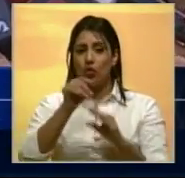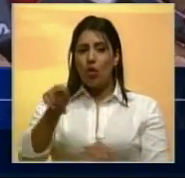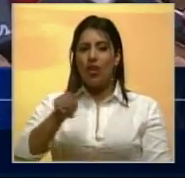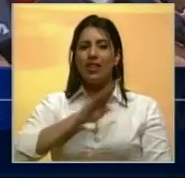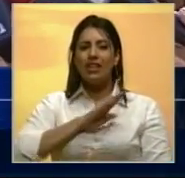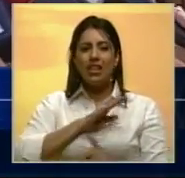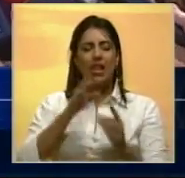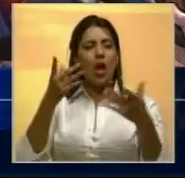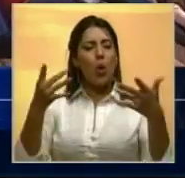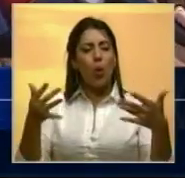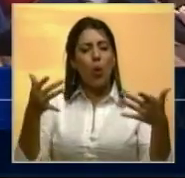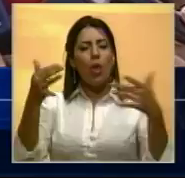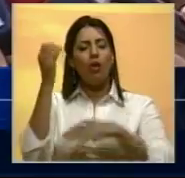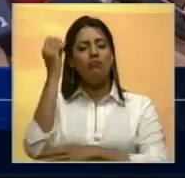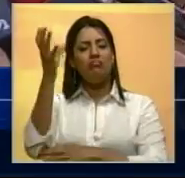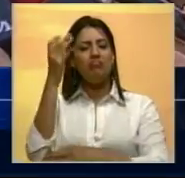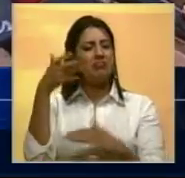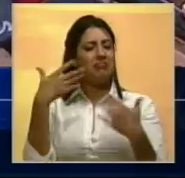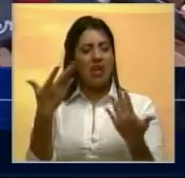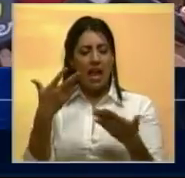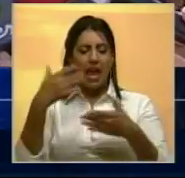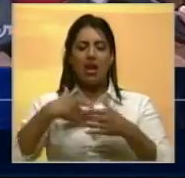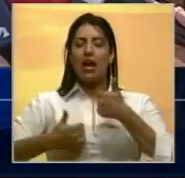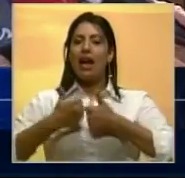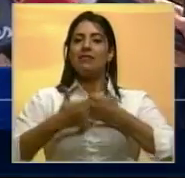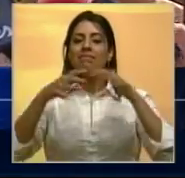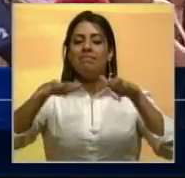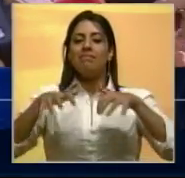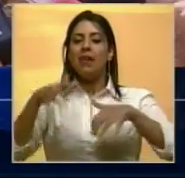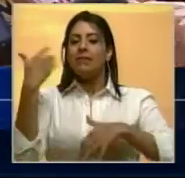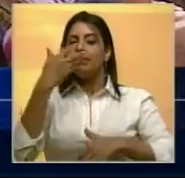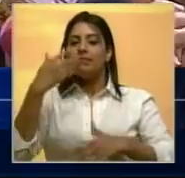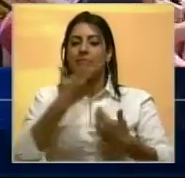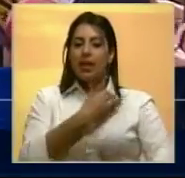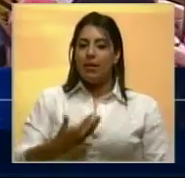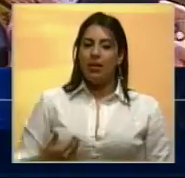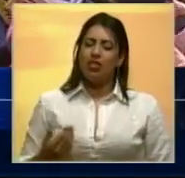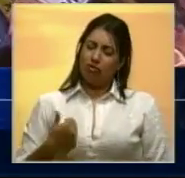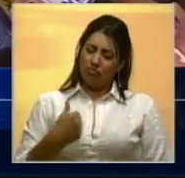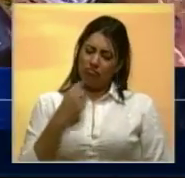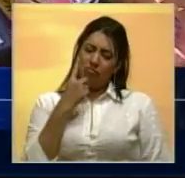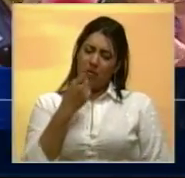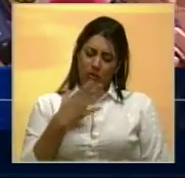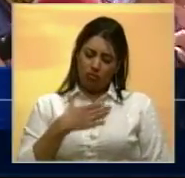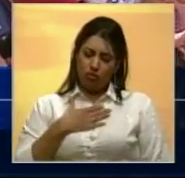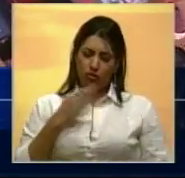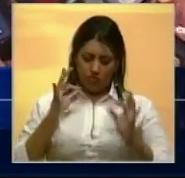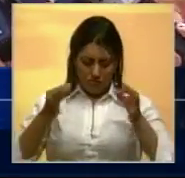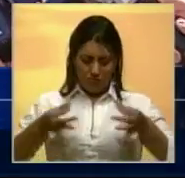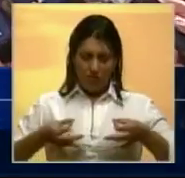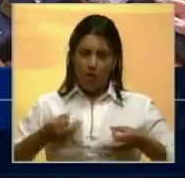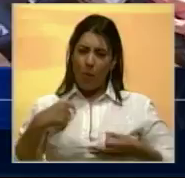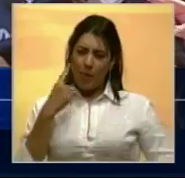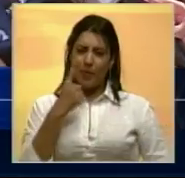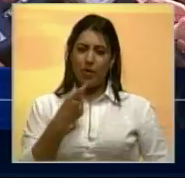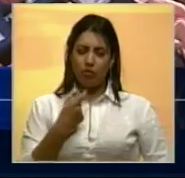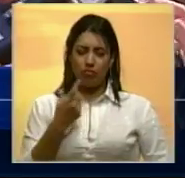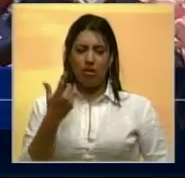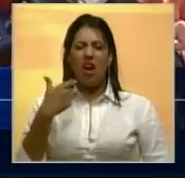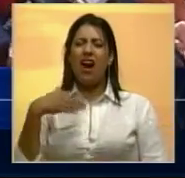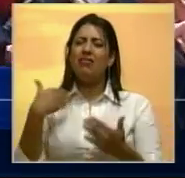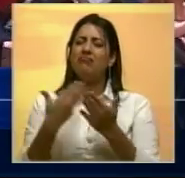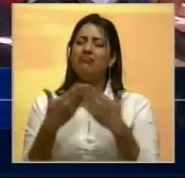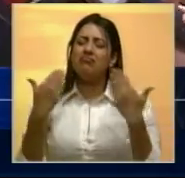ver con un discurso de candidato presidencial. Y yo me pregunto, no solamente como diputado, sino como venezolano,